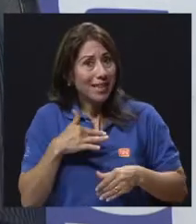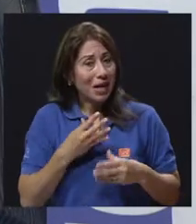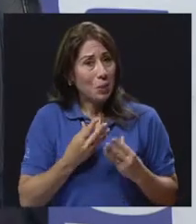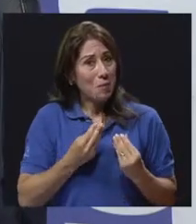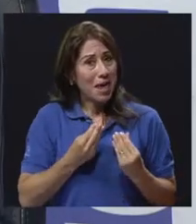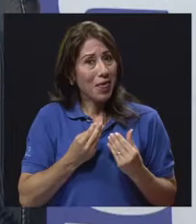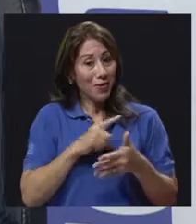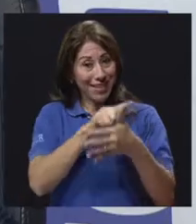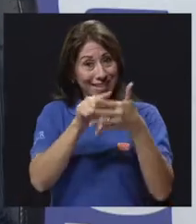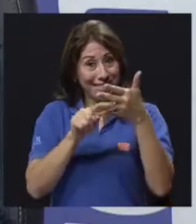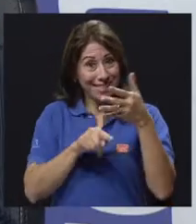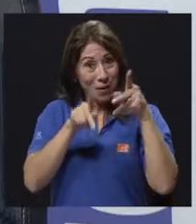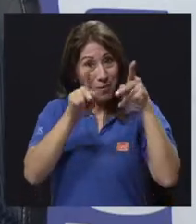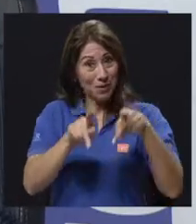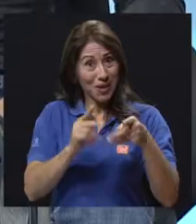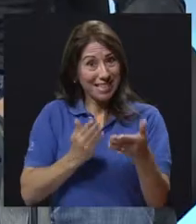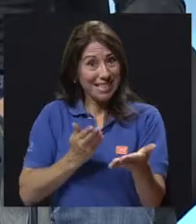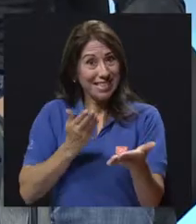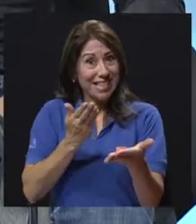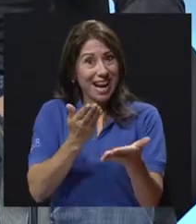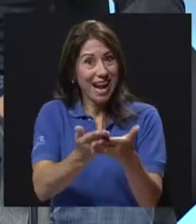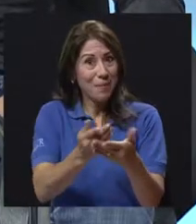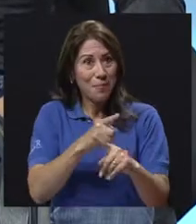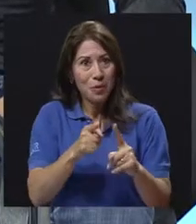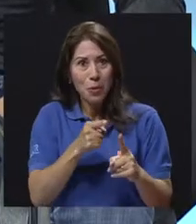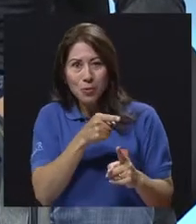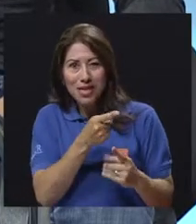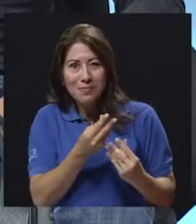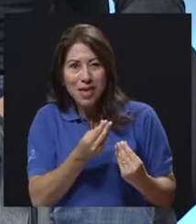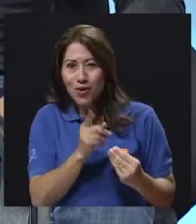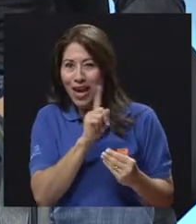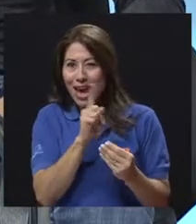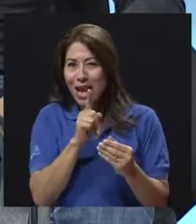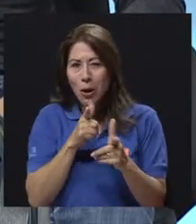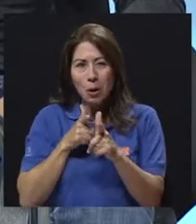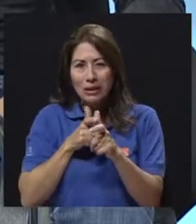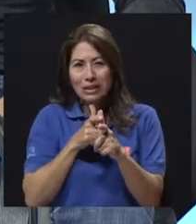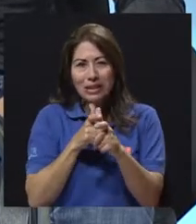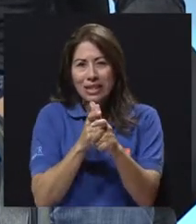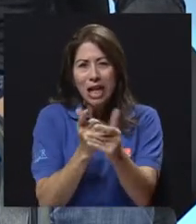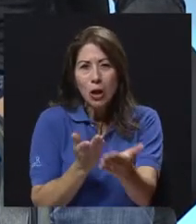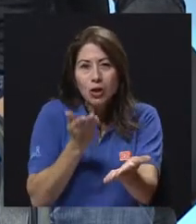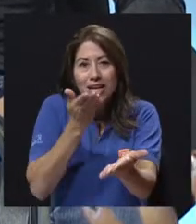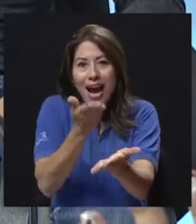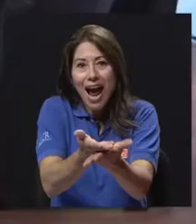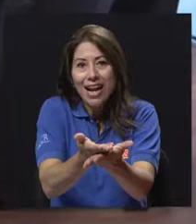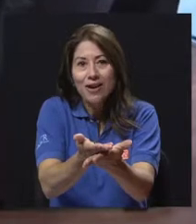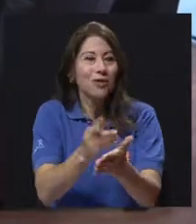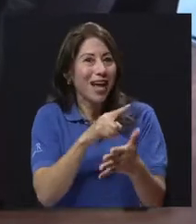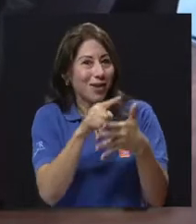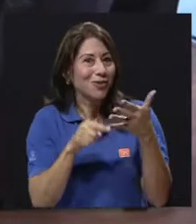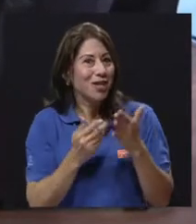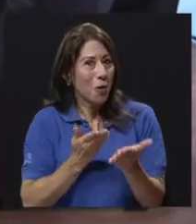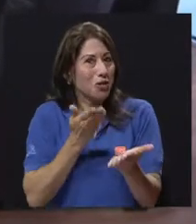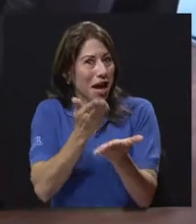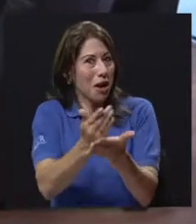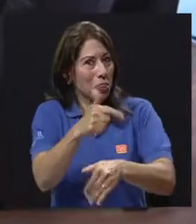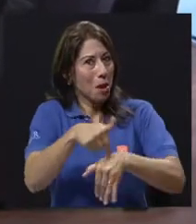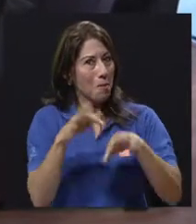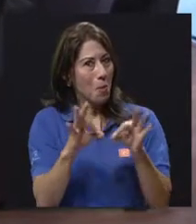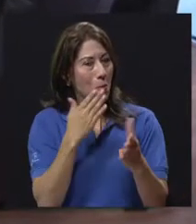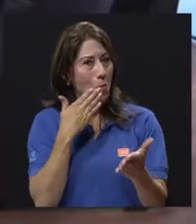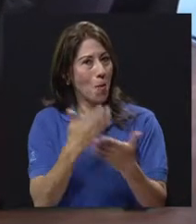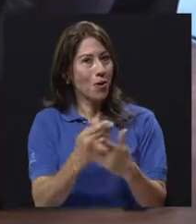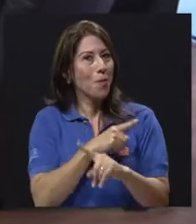Porque es que los cinco llegaron y llegaron con muy buenos tiempos, pero ustedes se plantearon, ¿y si alguno se queda y no llega, cómo